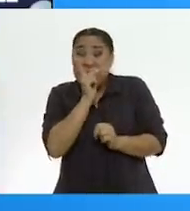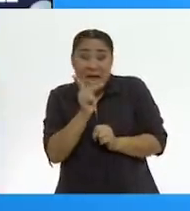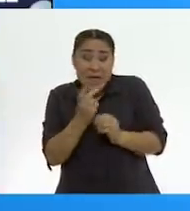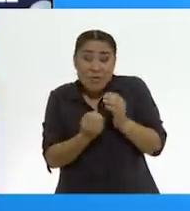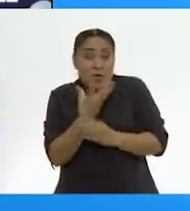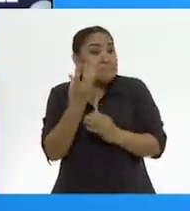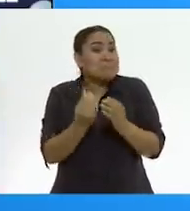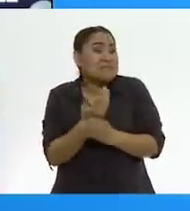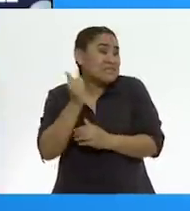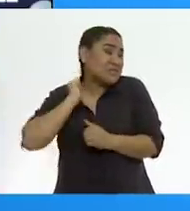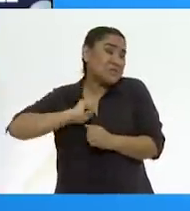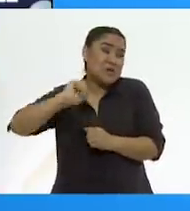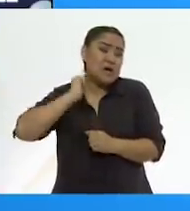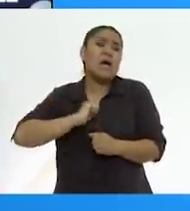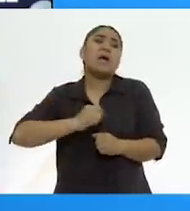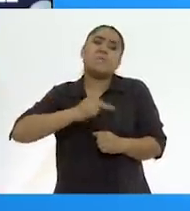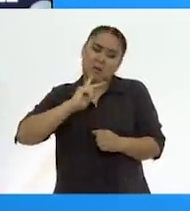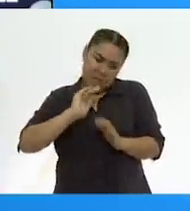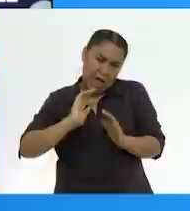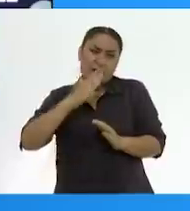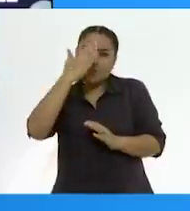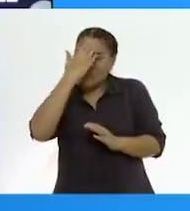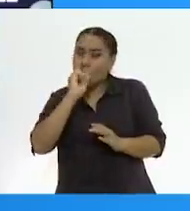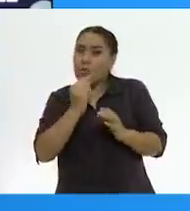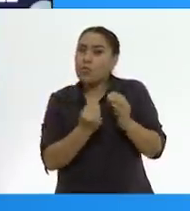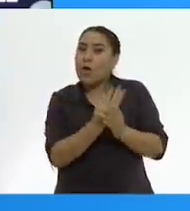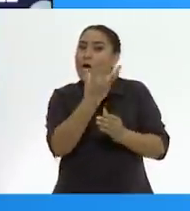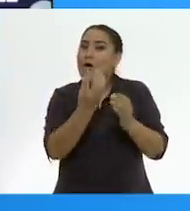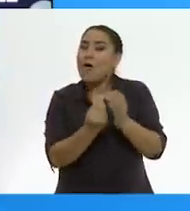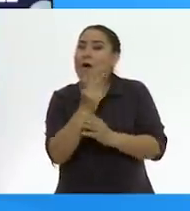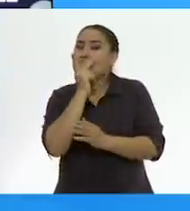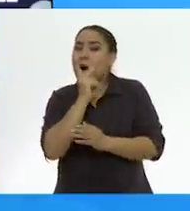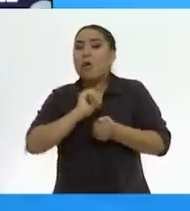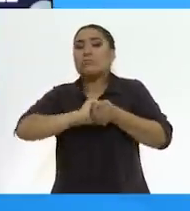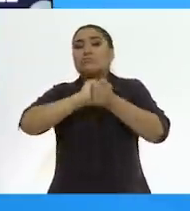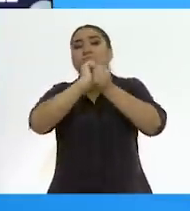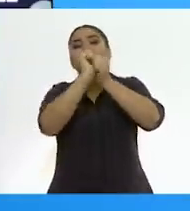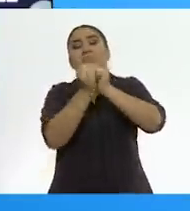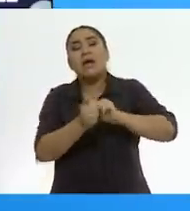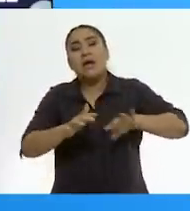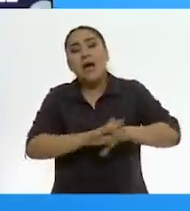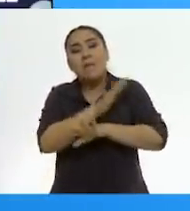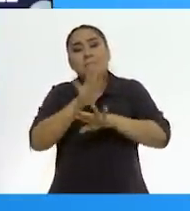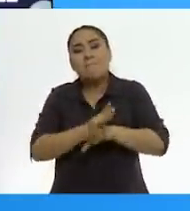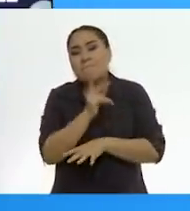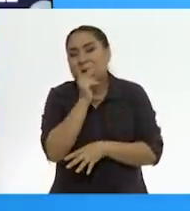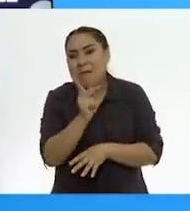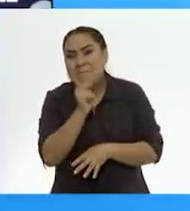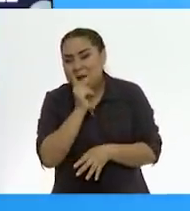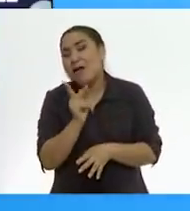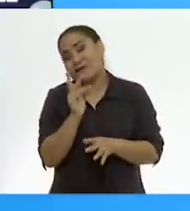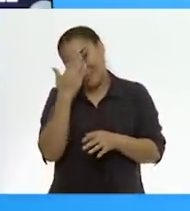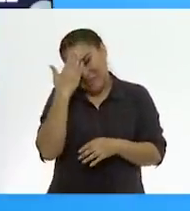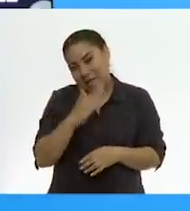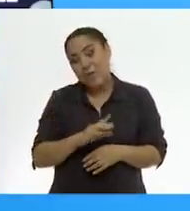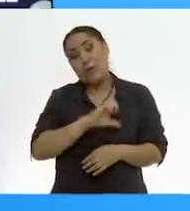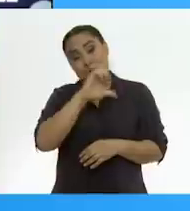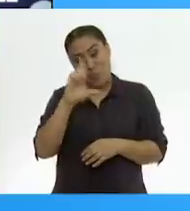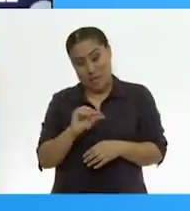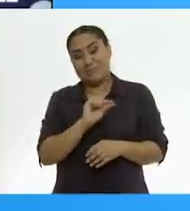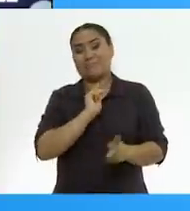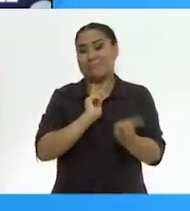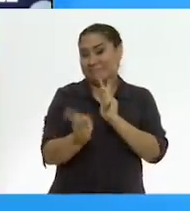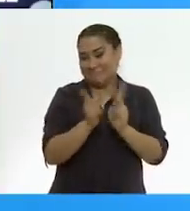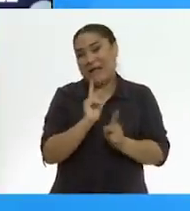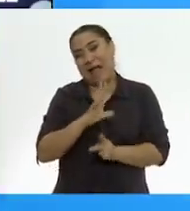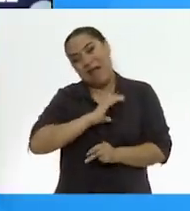lo que sí sabemos es cómo han surgido algunas de ellas o cómo se han transformado a lo largo del tiempo y más adelante platicaremos sobre algunas